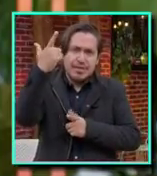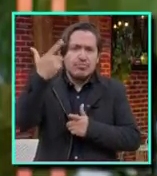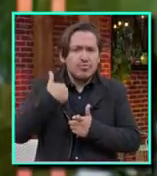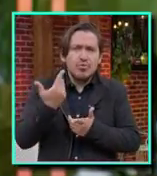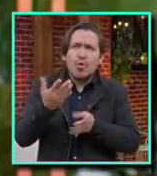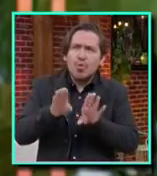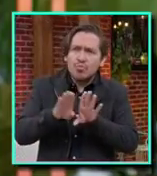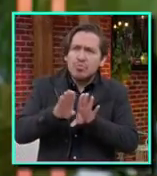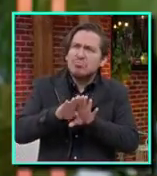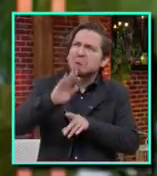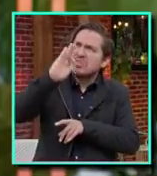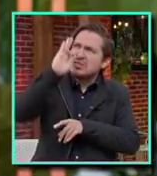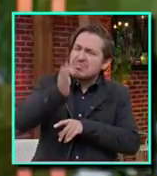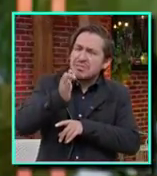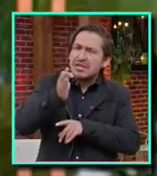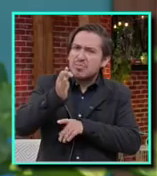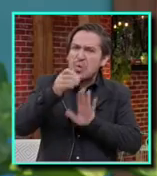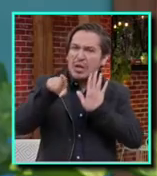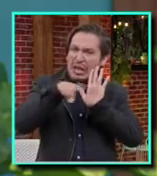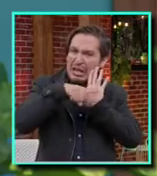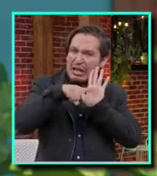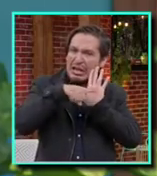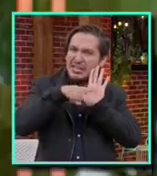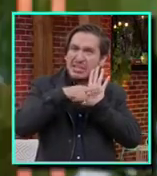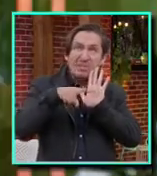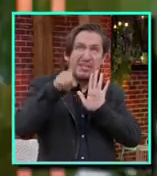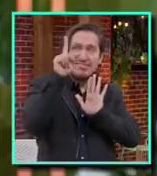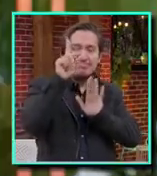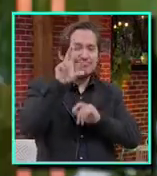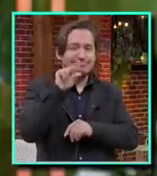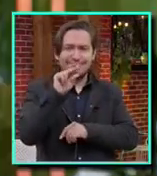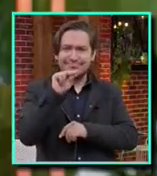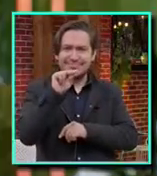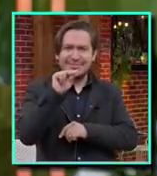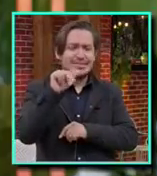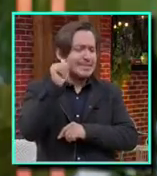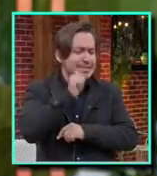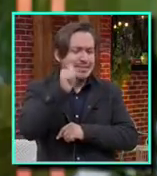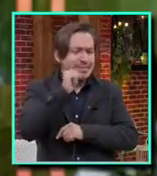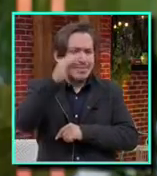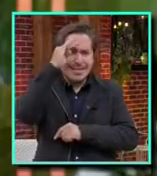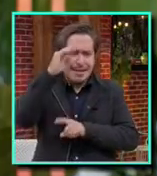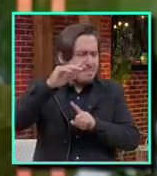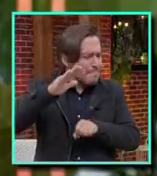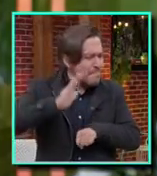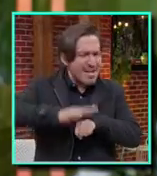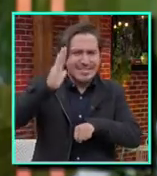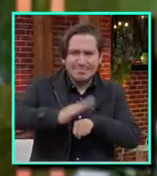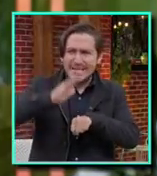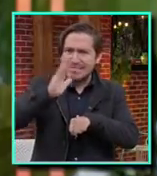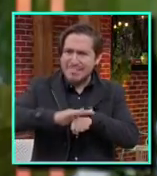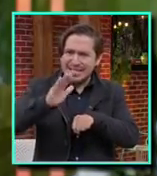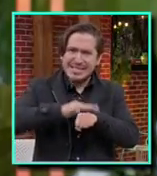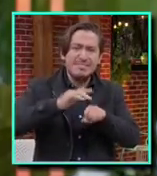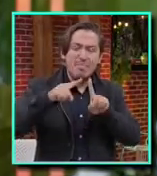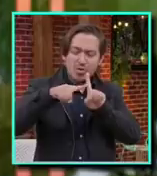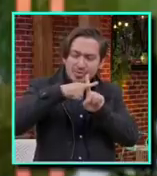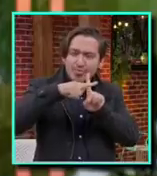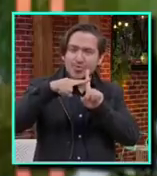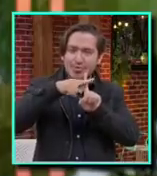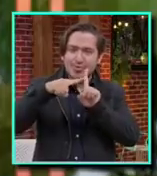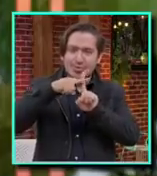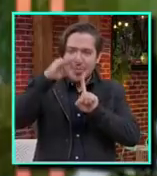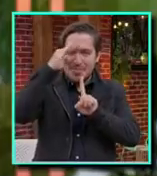nada negativo en el creador. No piensa en menos, siempre piensa en más. Claro. Siempre piensa en positivo. Entonces, cuando yo estoy